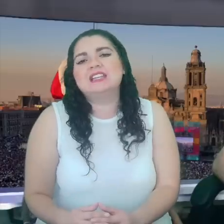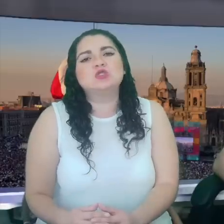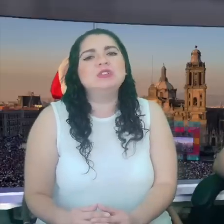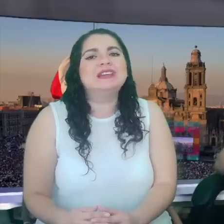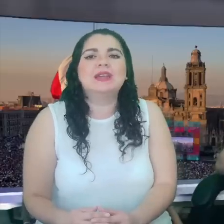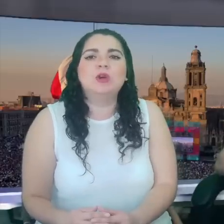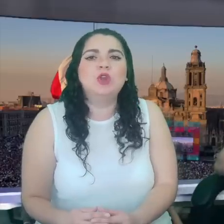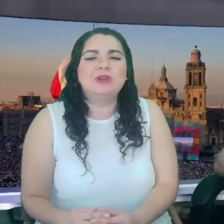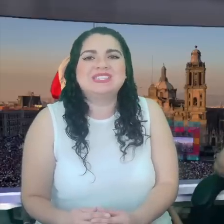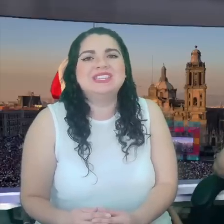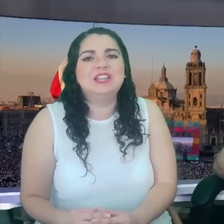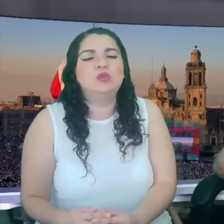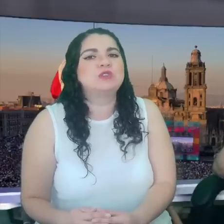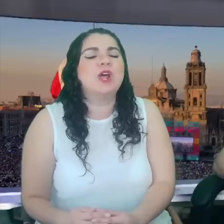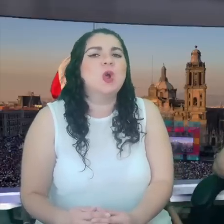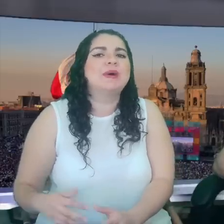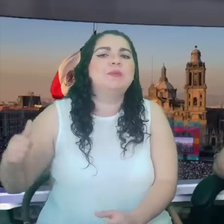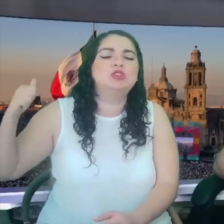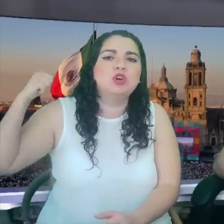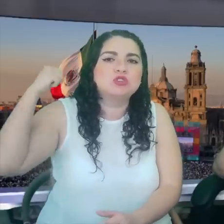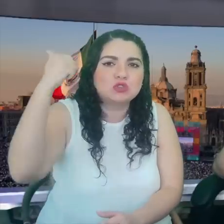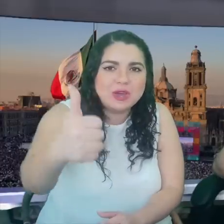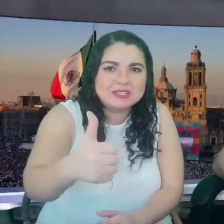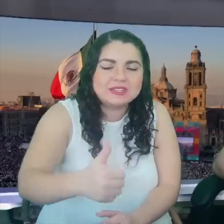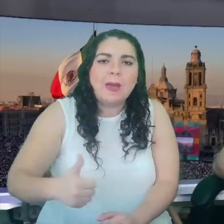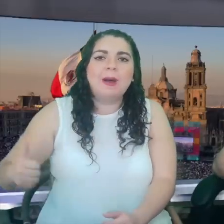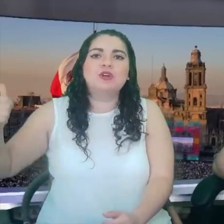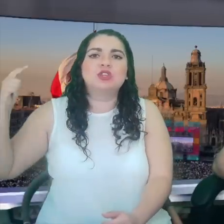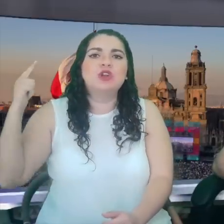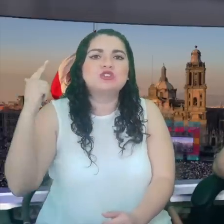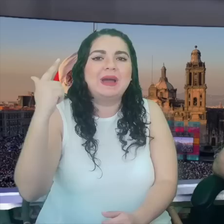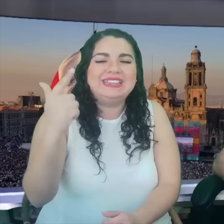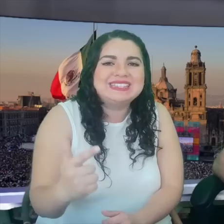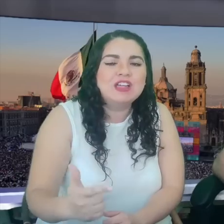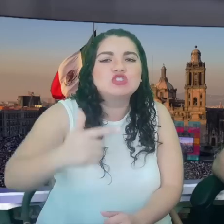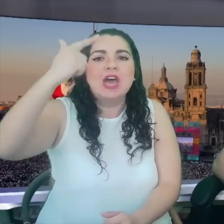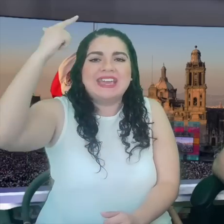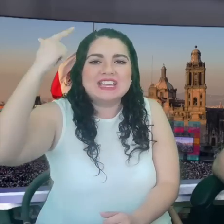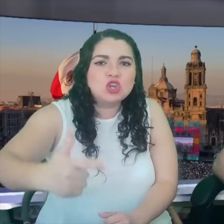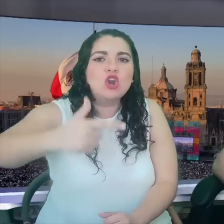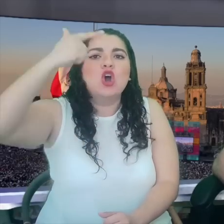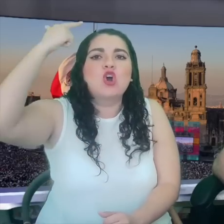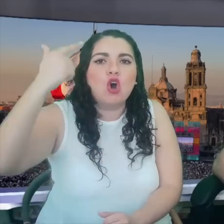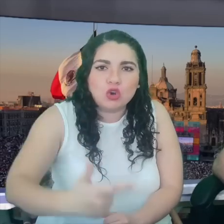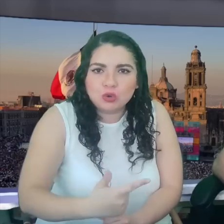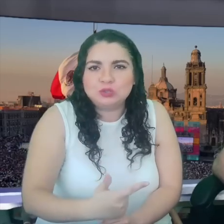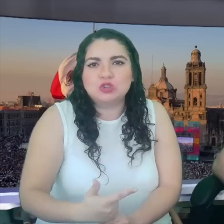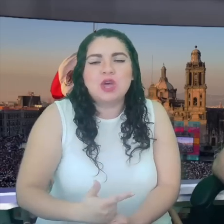y resulta que bueno el presidente lópez orador va por todos los jueces va por todos los magistrados que son